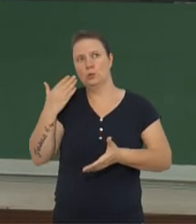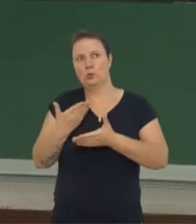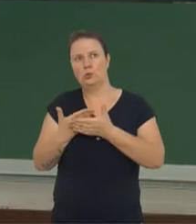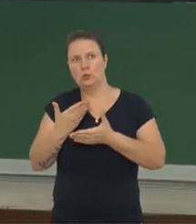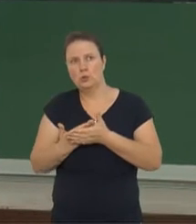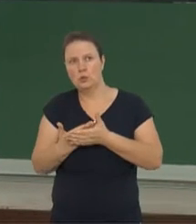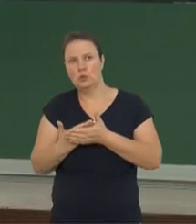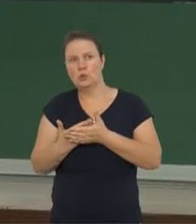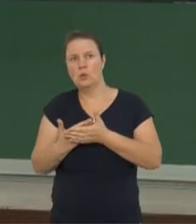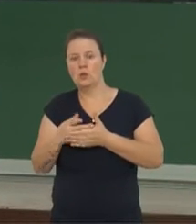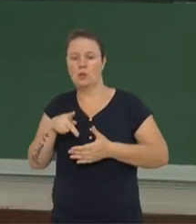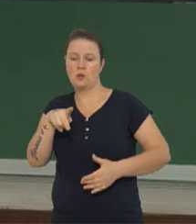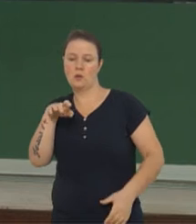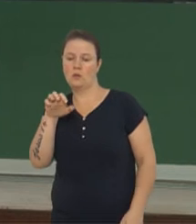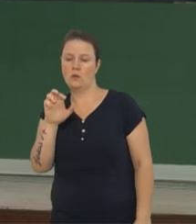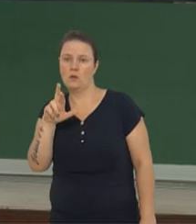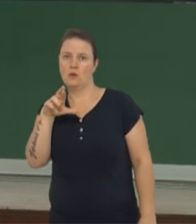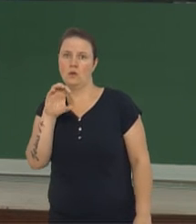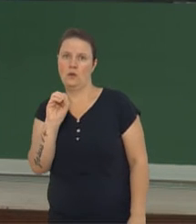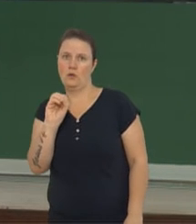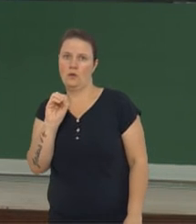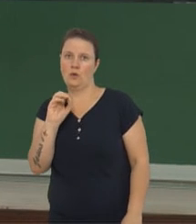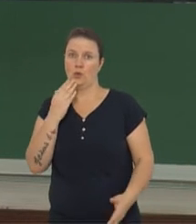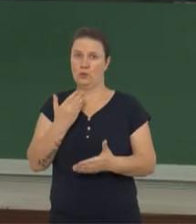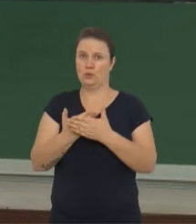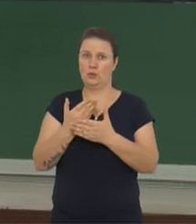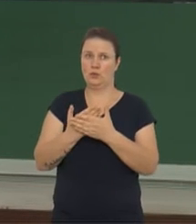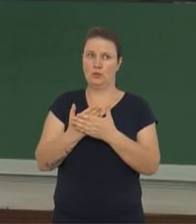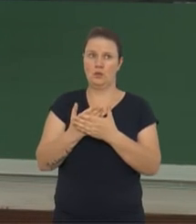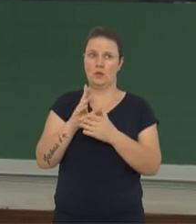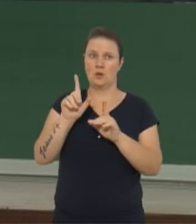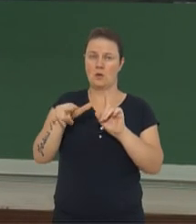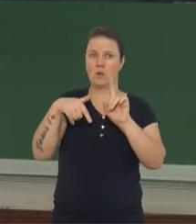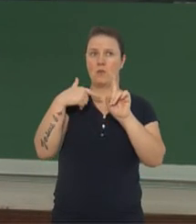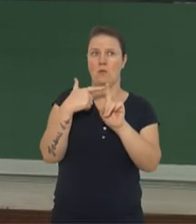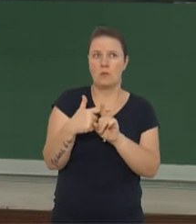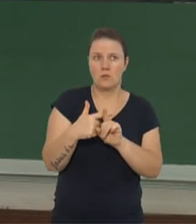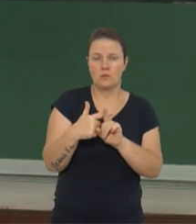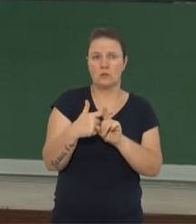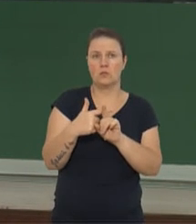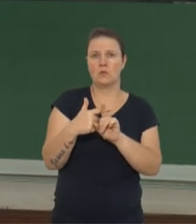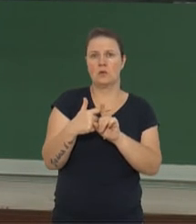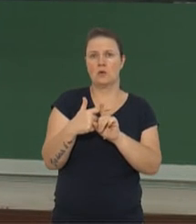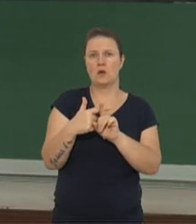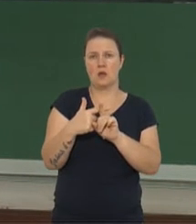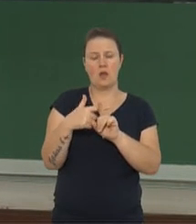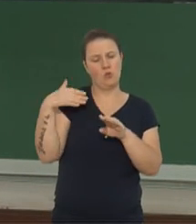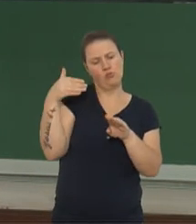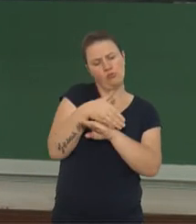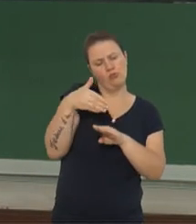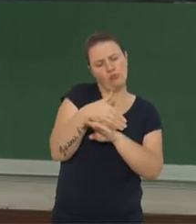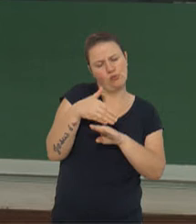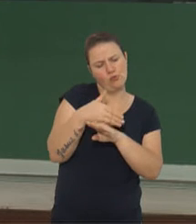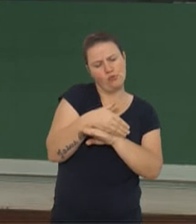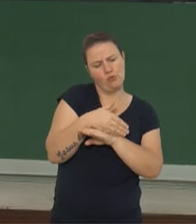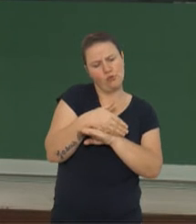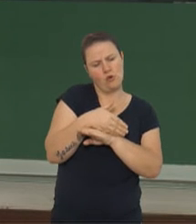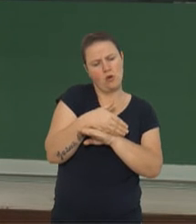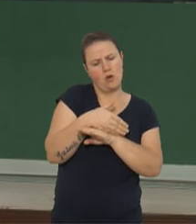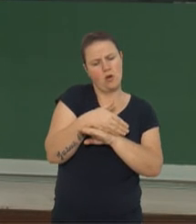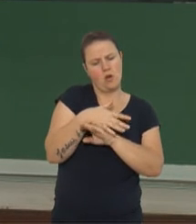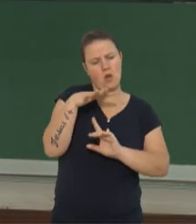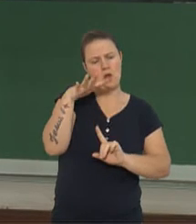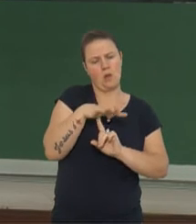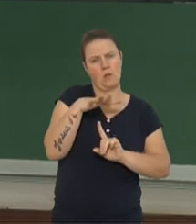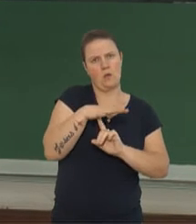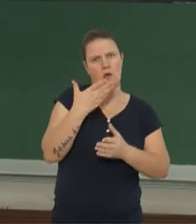sea, equivale a pero, una conjunción adversativa, más. Ah, el estudiante le acessa el ambiente del classroom,